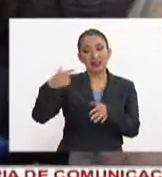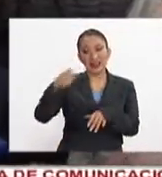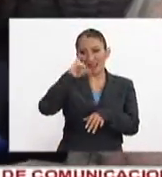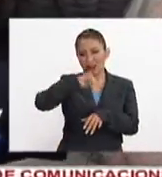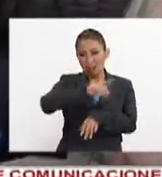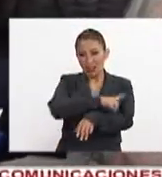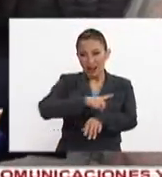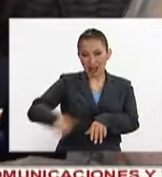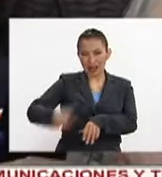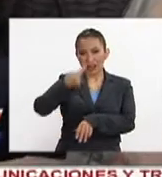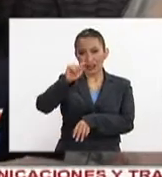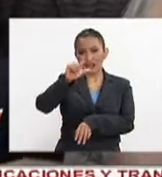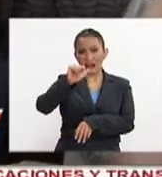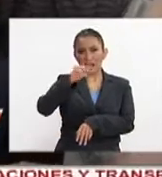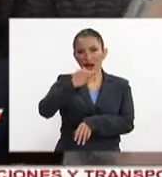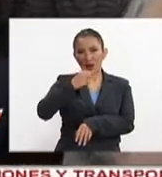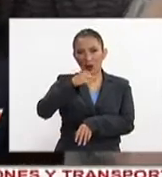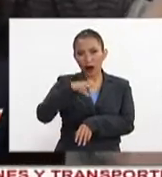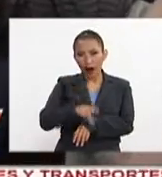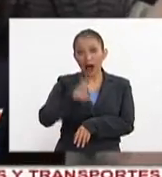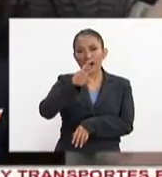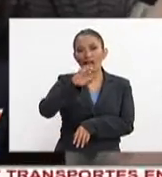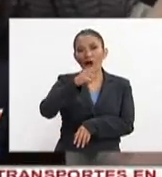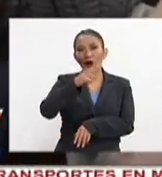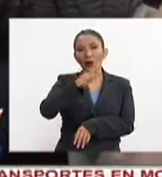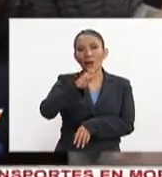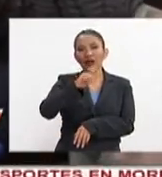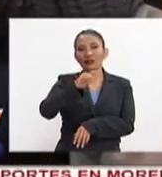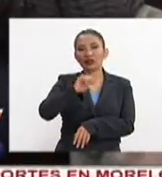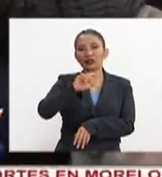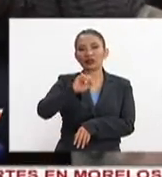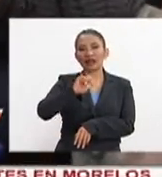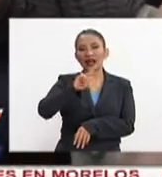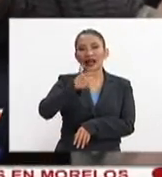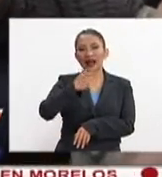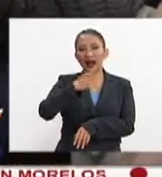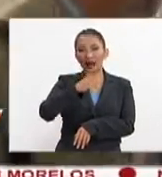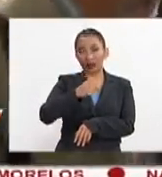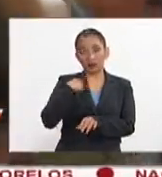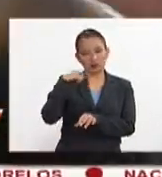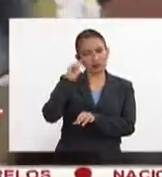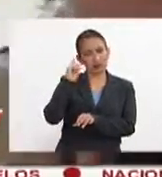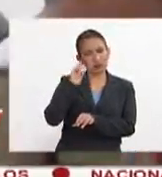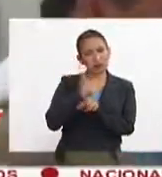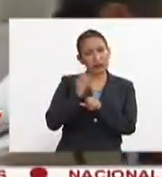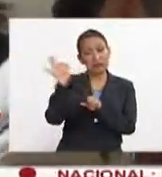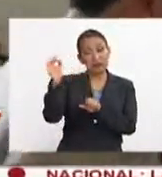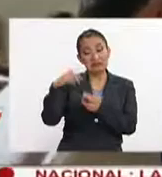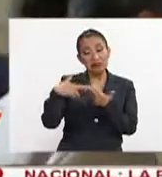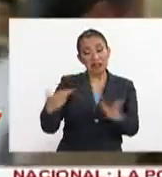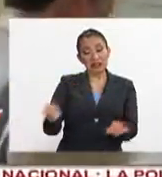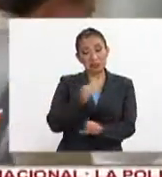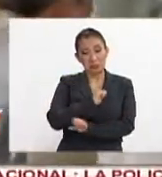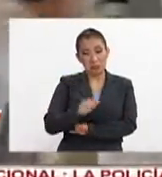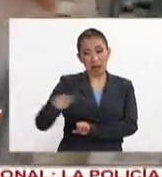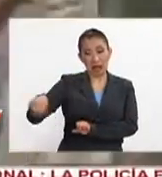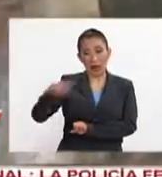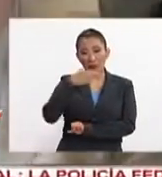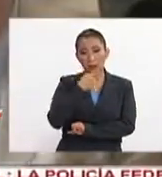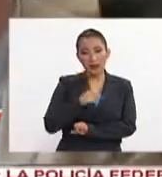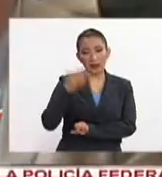al jefe delegacional en Tláhuac, Rigoberto Salgado Vázquez. Esto ante sus presuntos nexos con la organización delictiva